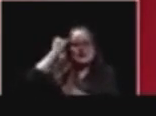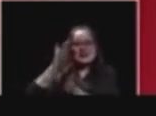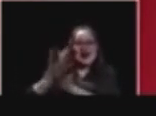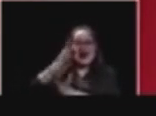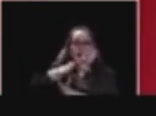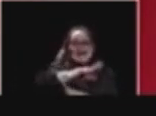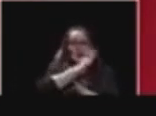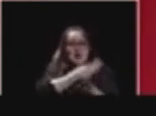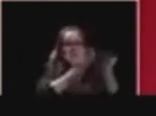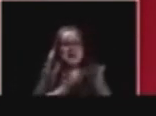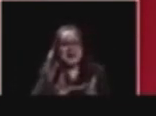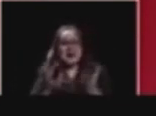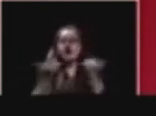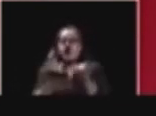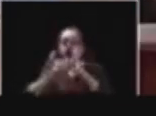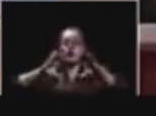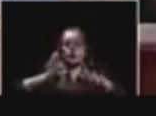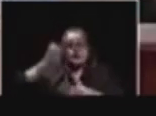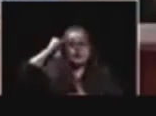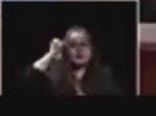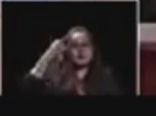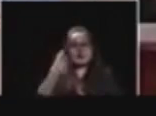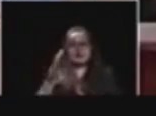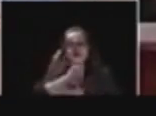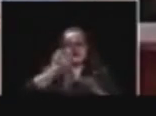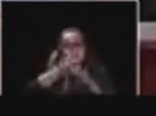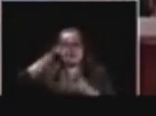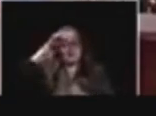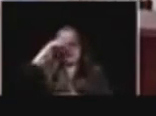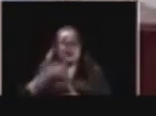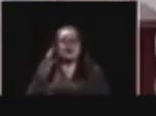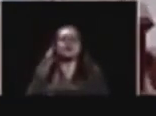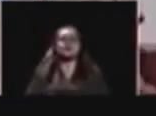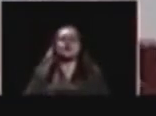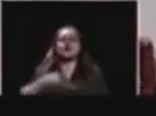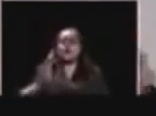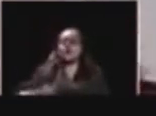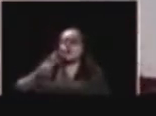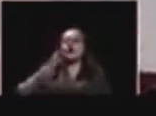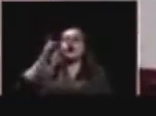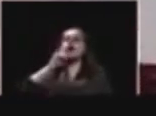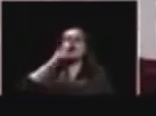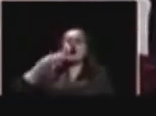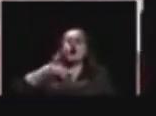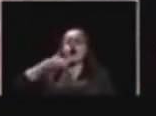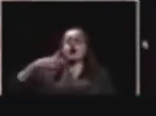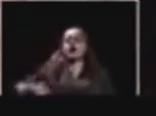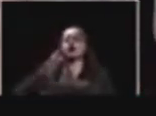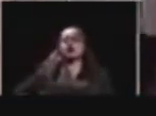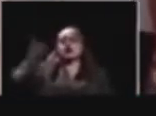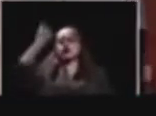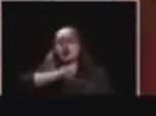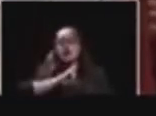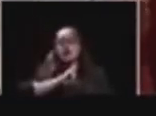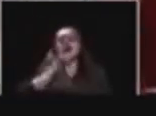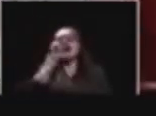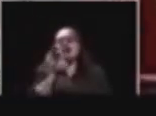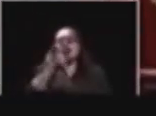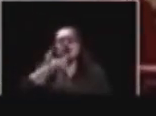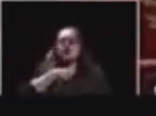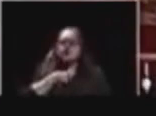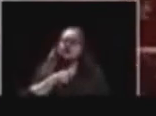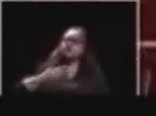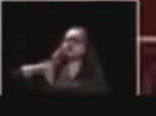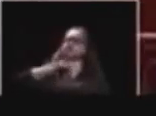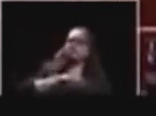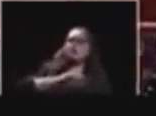indígenas residentes en nuestra ciudad. Como primera mujer electa jefa de gobierno, vamos a trabajar con